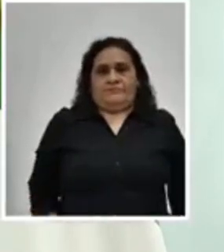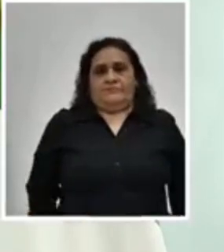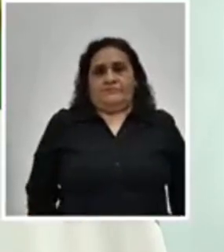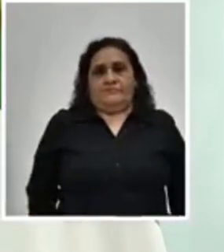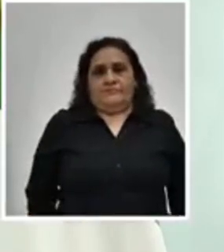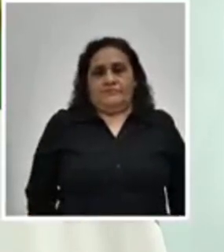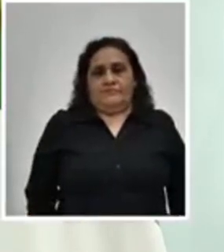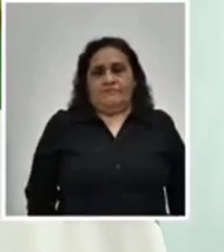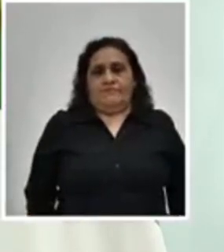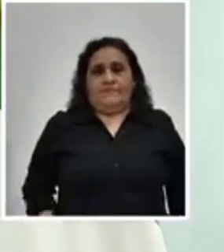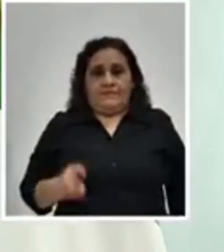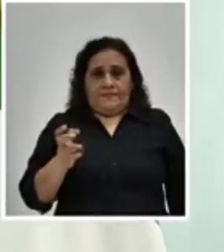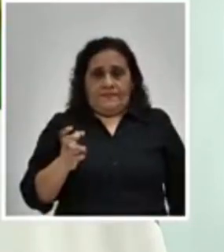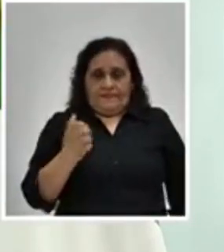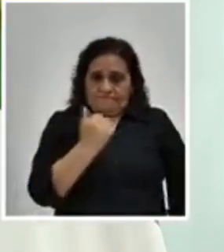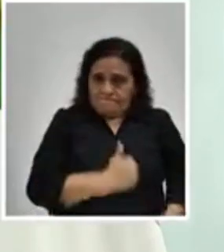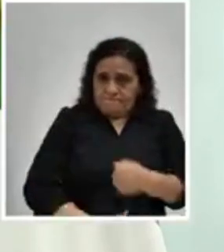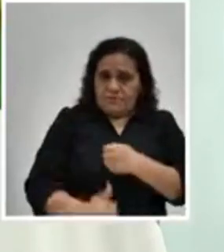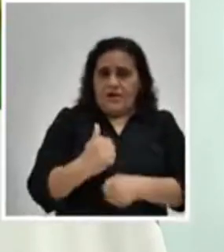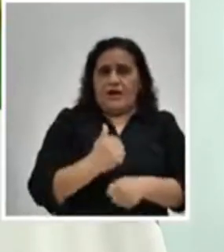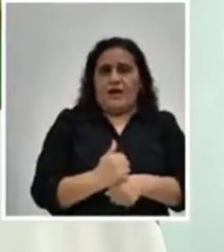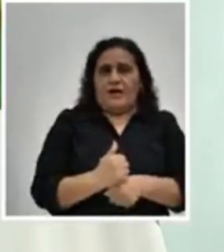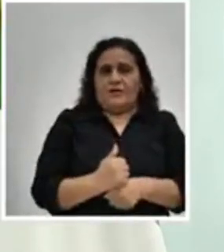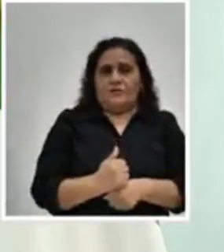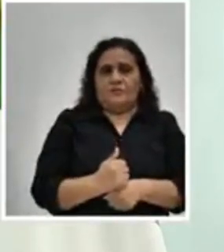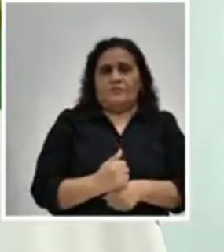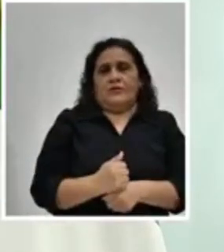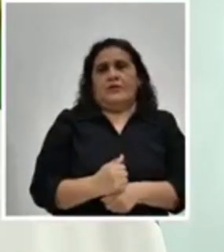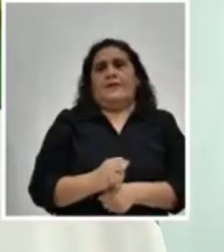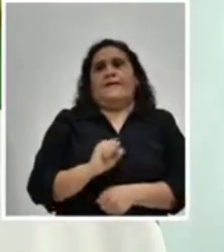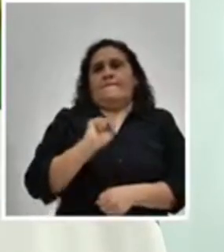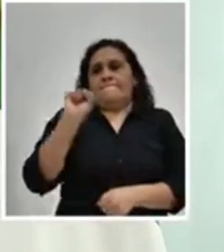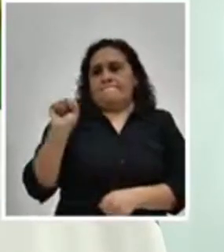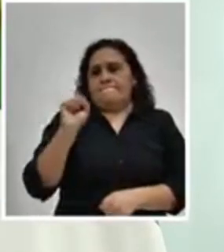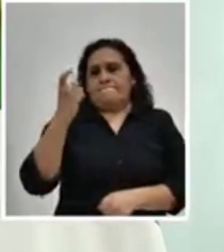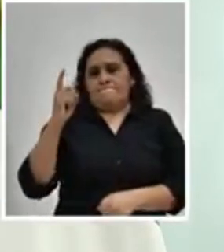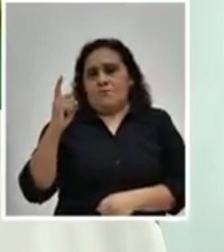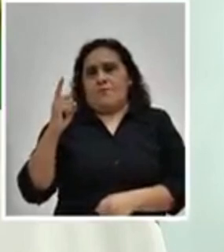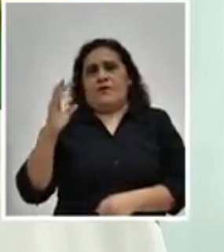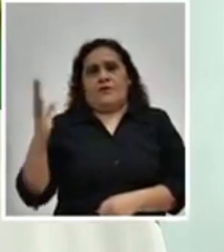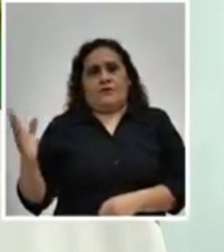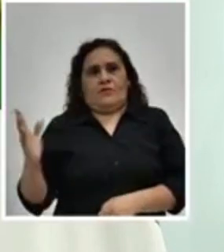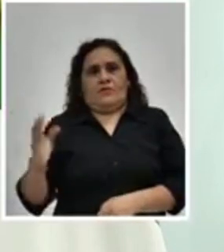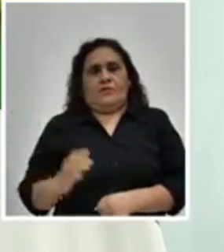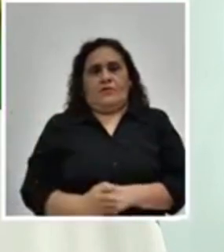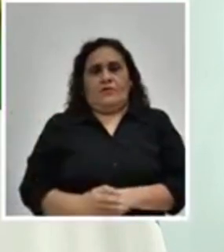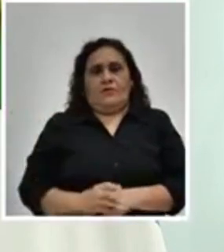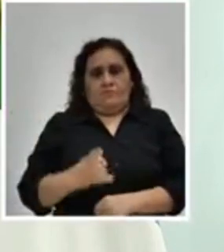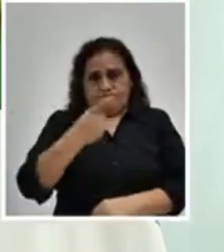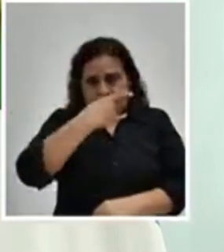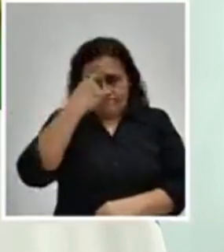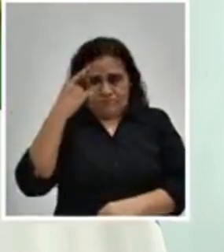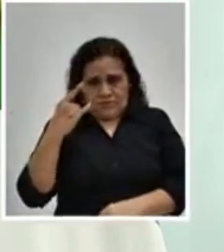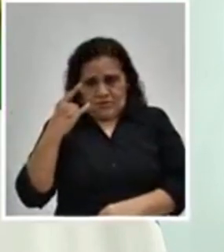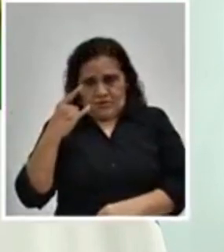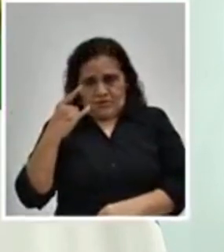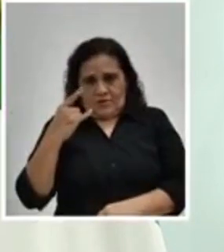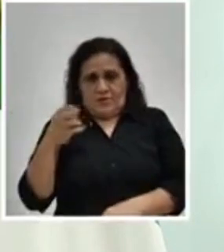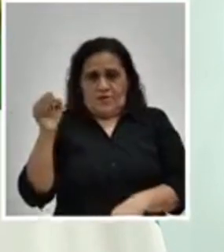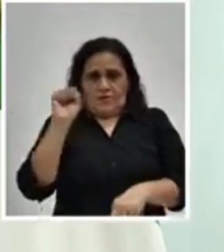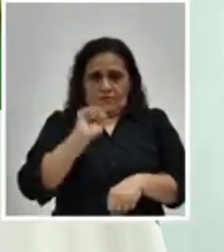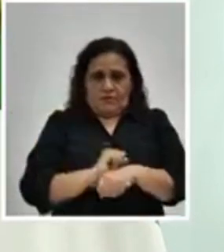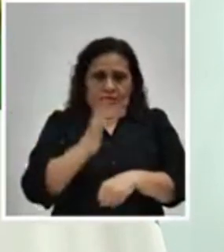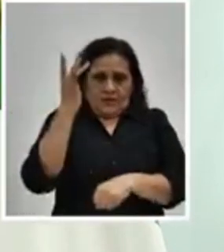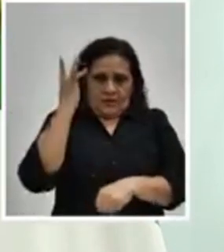Este último año, durante los fines de semana, invierno, carnaval, Semana Santa y